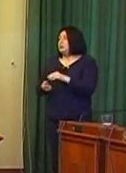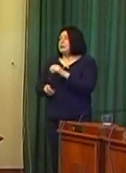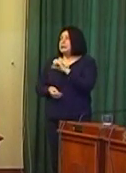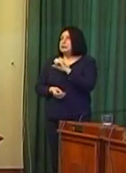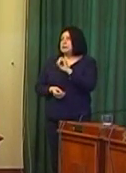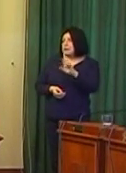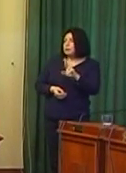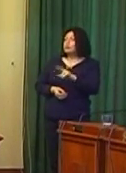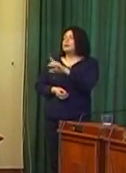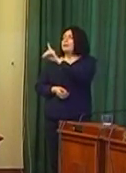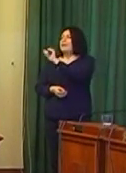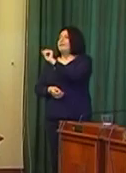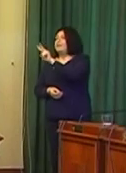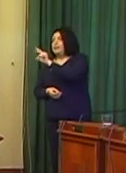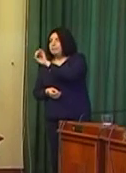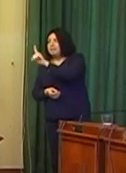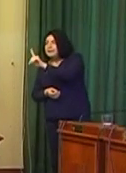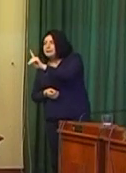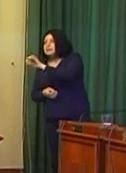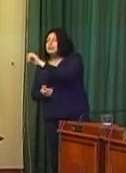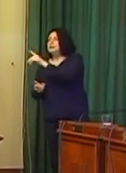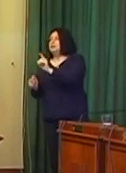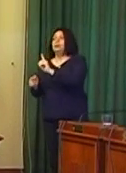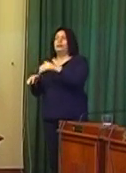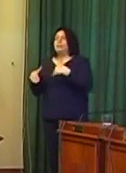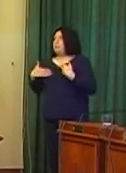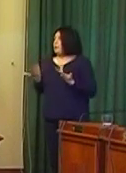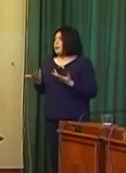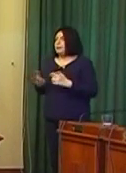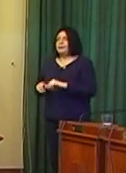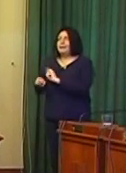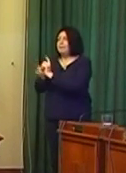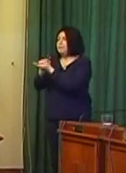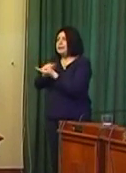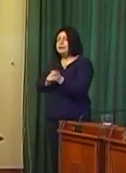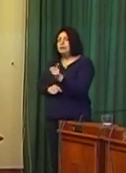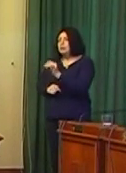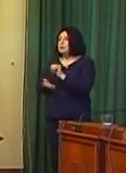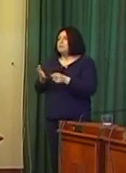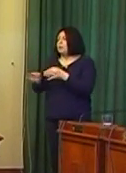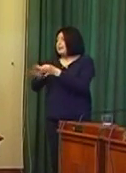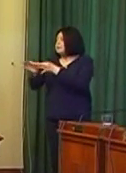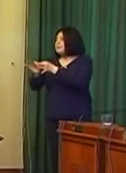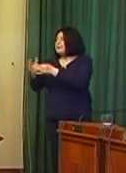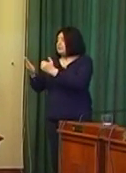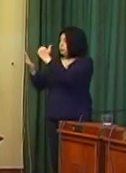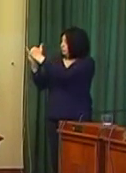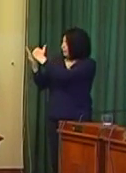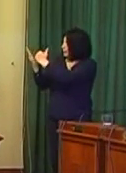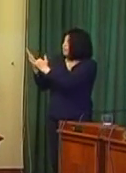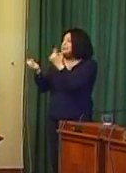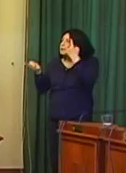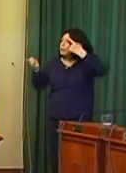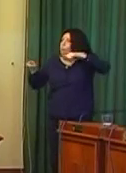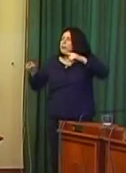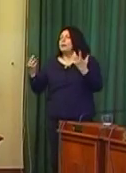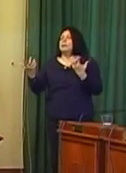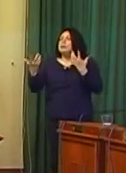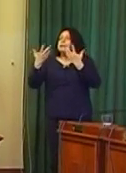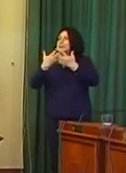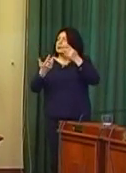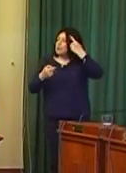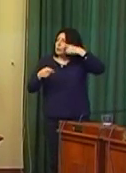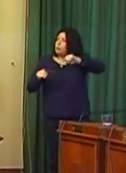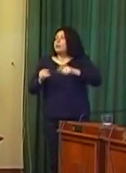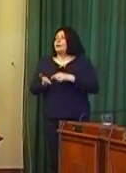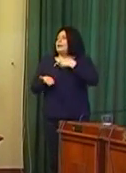David Chuquisengo Cueva, es improcedente, conforme con las consideraciones expuestas en el presente acuerdo y de conformidad con lo